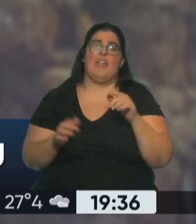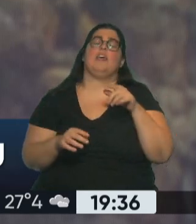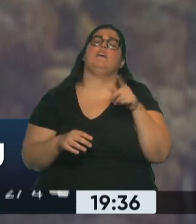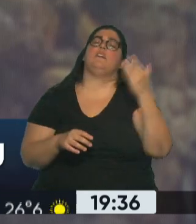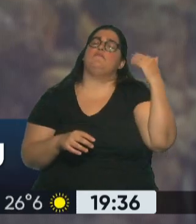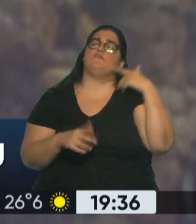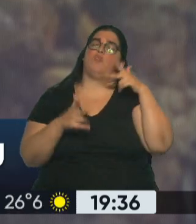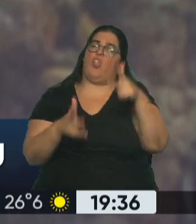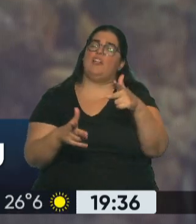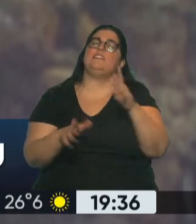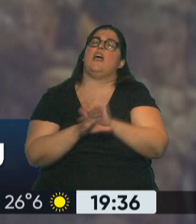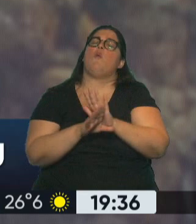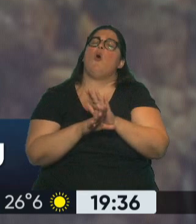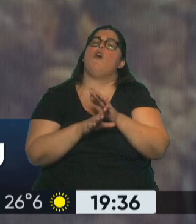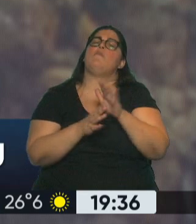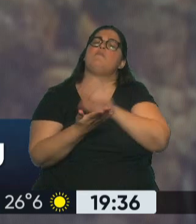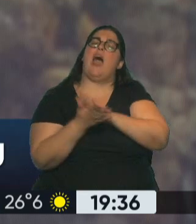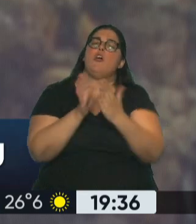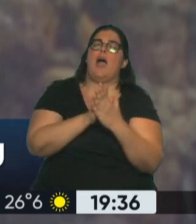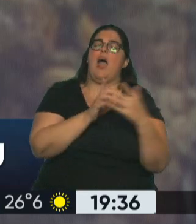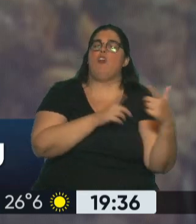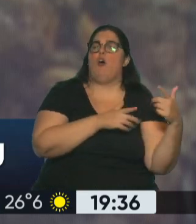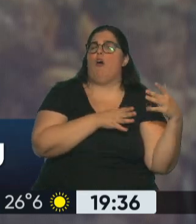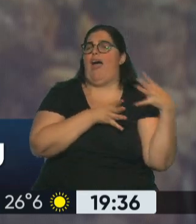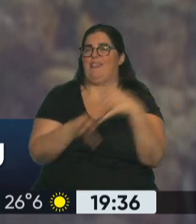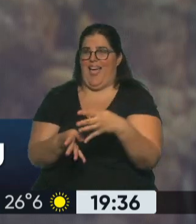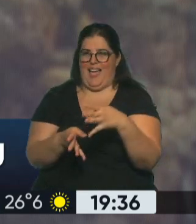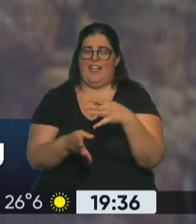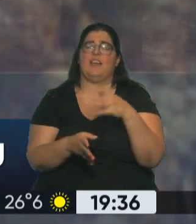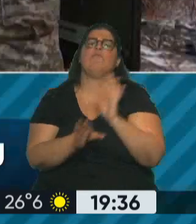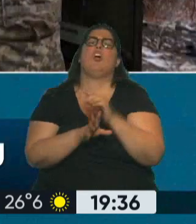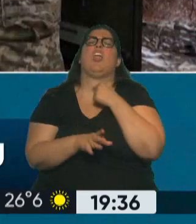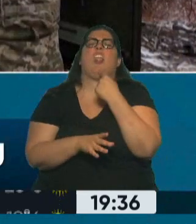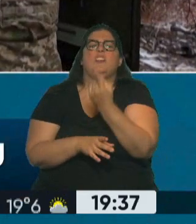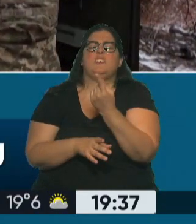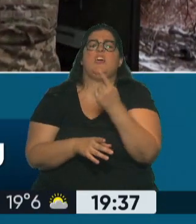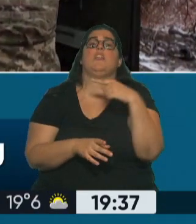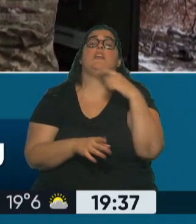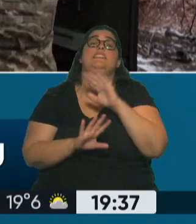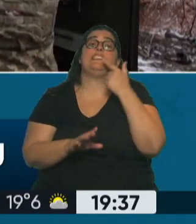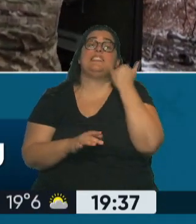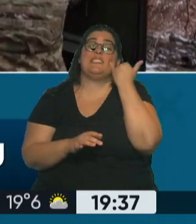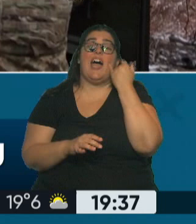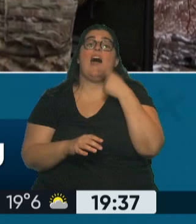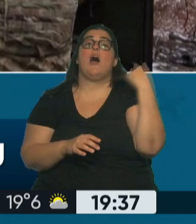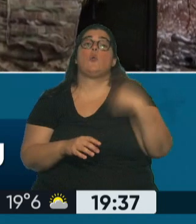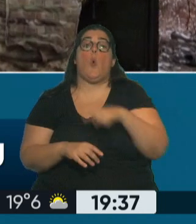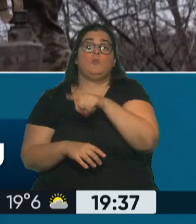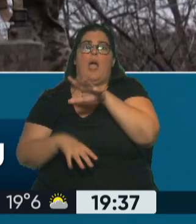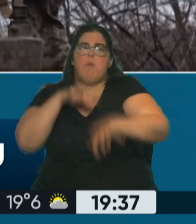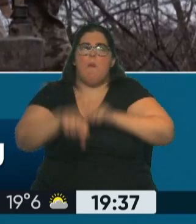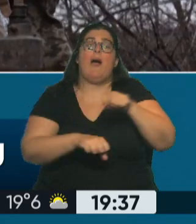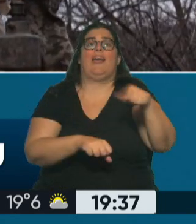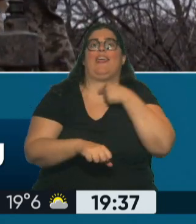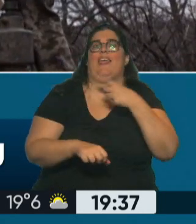sea, cuando hablamos de contraofensiva, hace referencia a recuperar territorios que ya domina Rusia, ¿no? A eso se